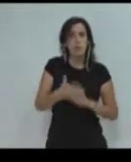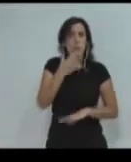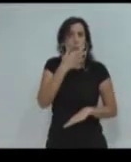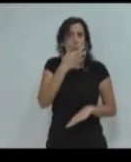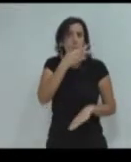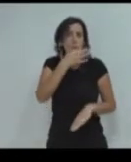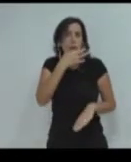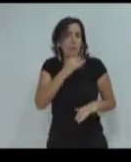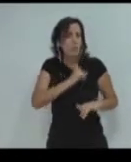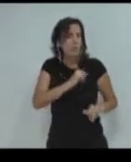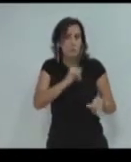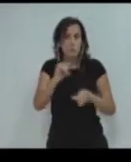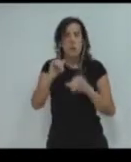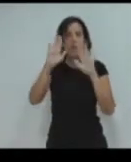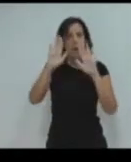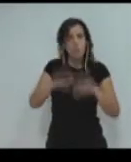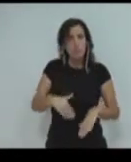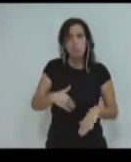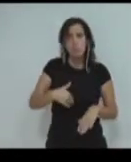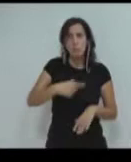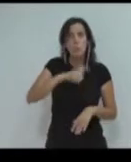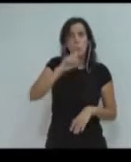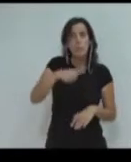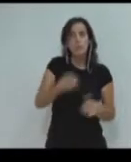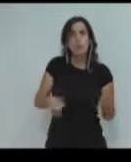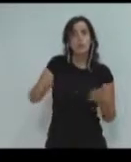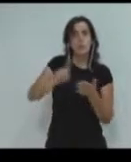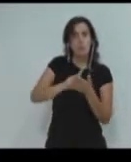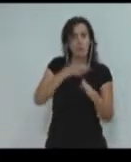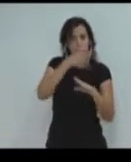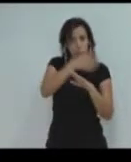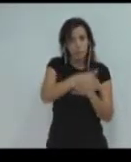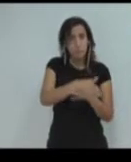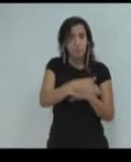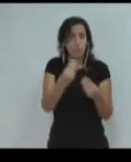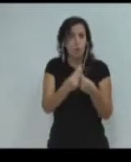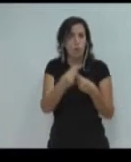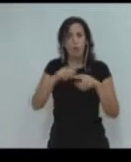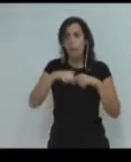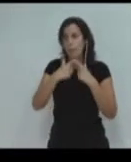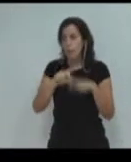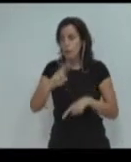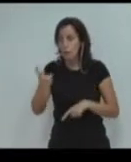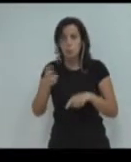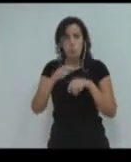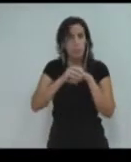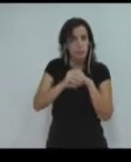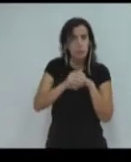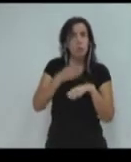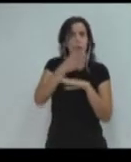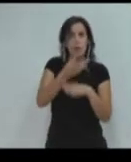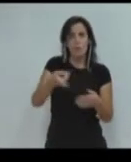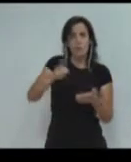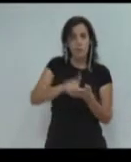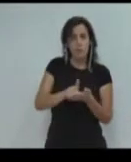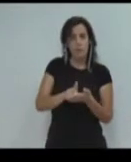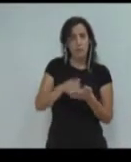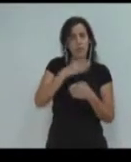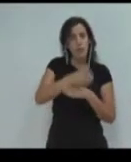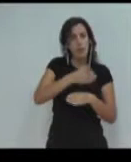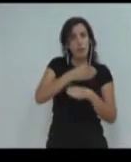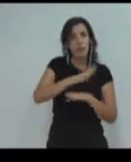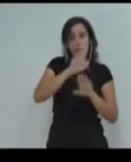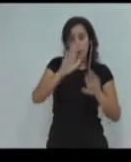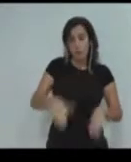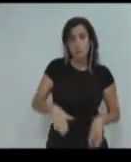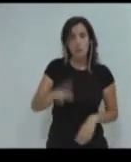una tarde, pues al cabo de un mes, pues vuelve a acercarse con otro familiar o con otro amigo. Y es al final una